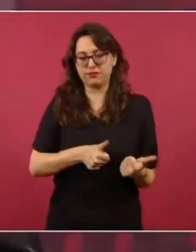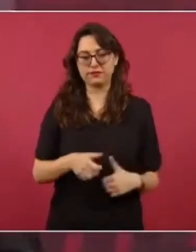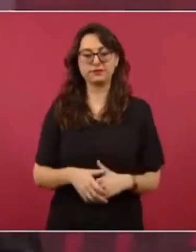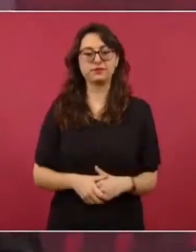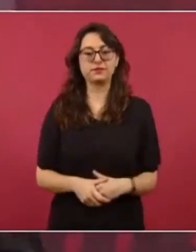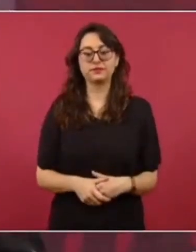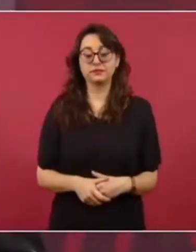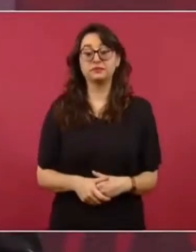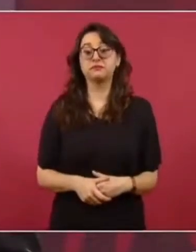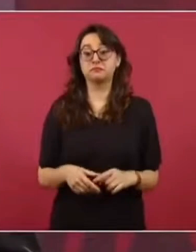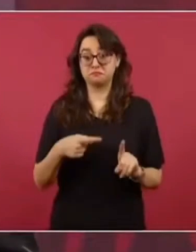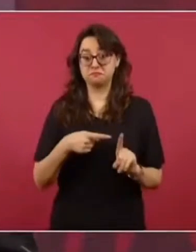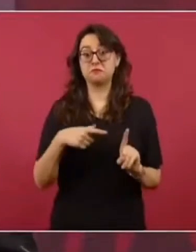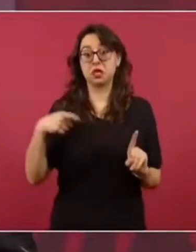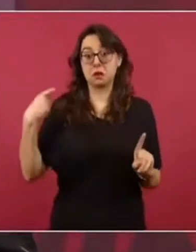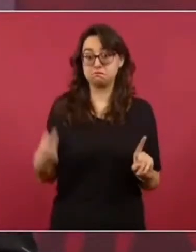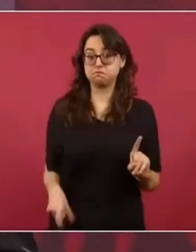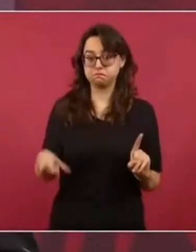Un hacendado.